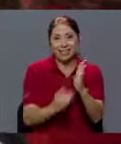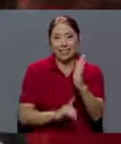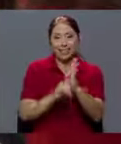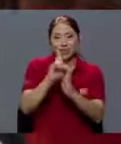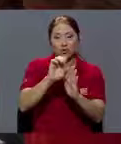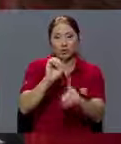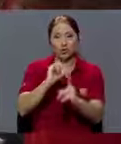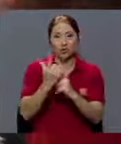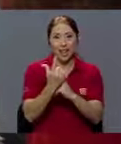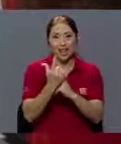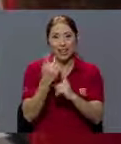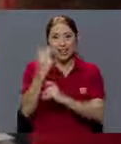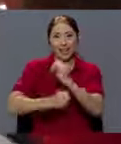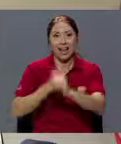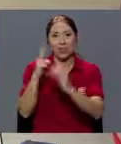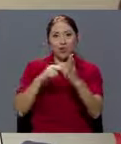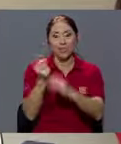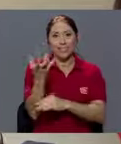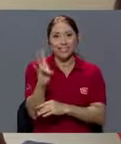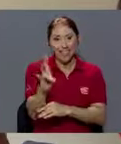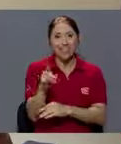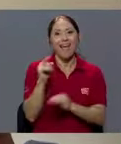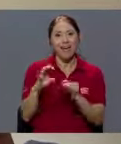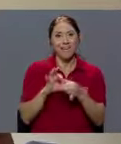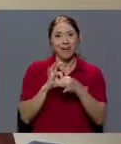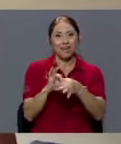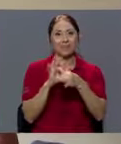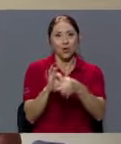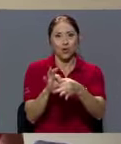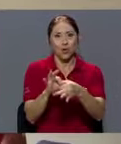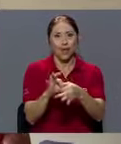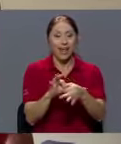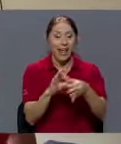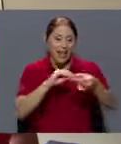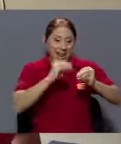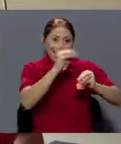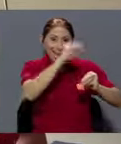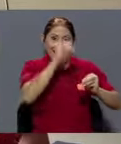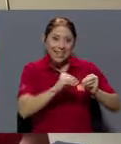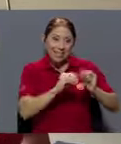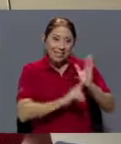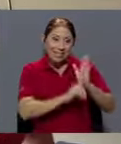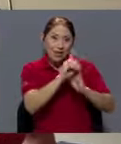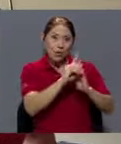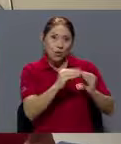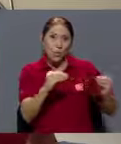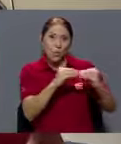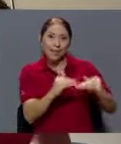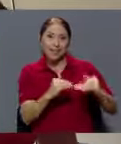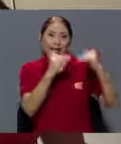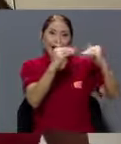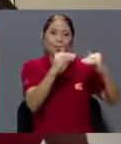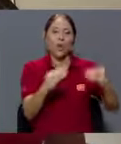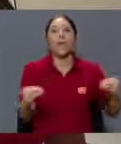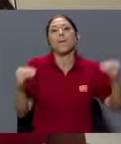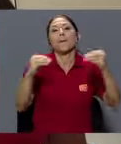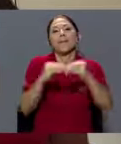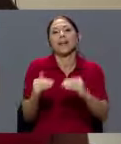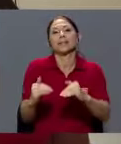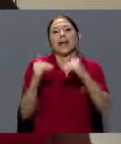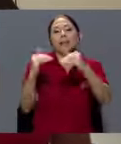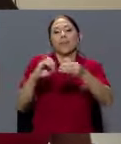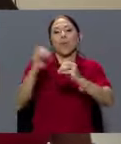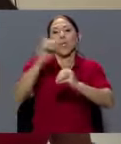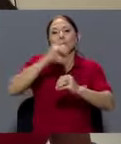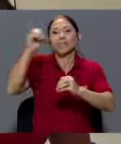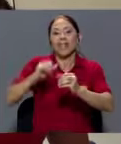Del 2017. Logramos encontrar que entre más alto es el índice de desarrollo, mayor porcentaje de aprobación. Y en